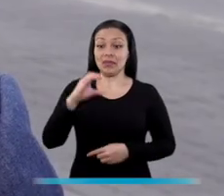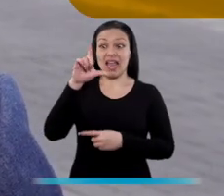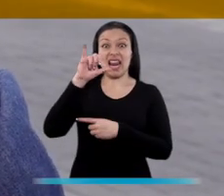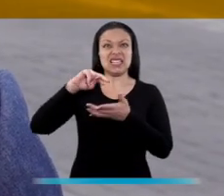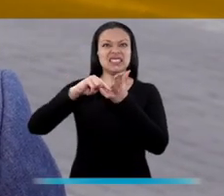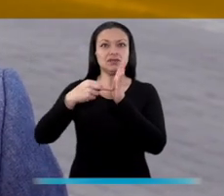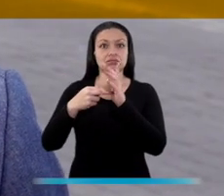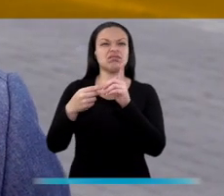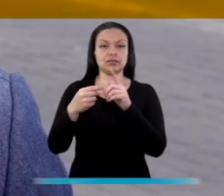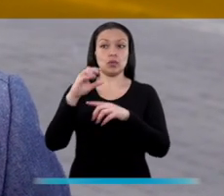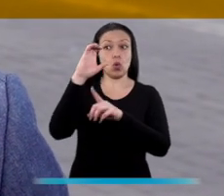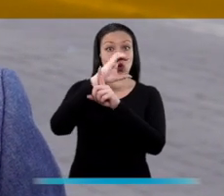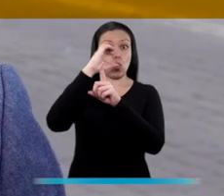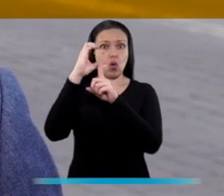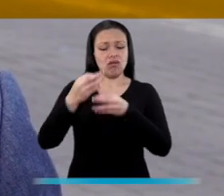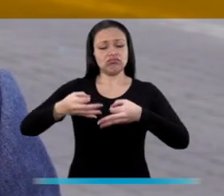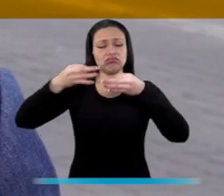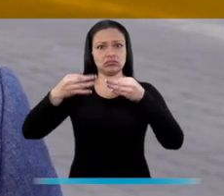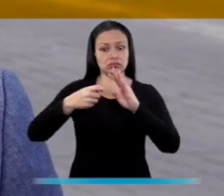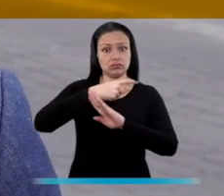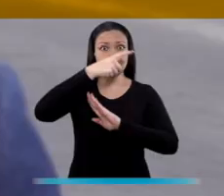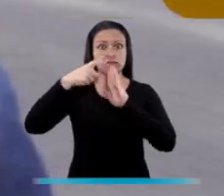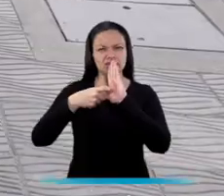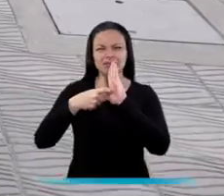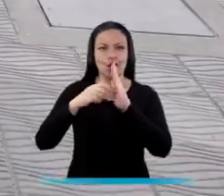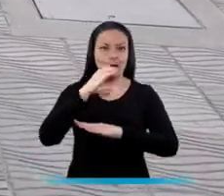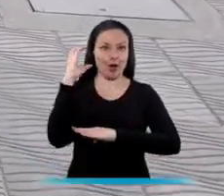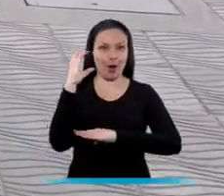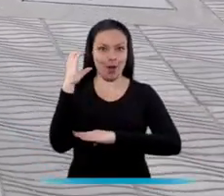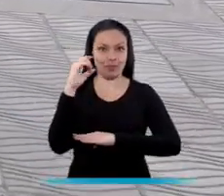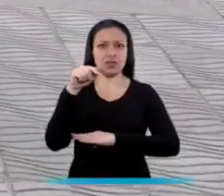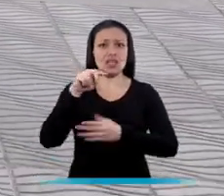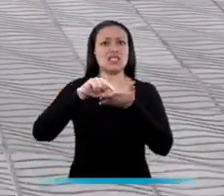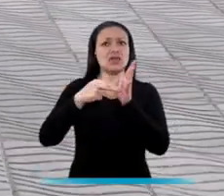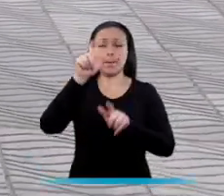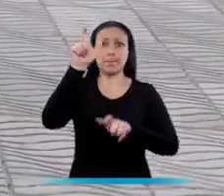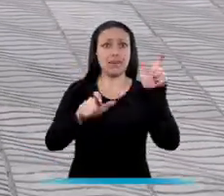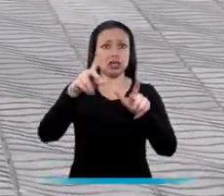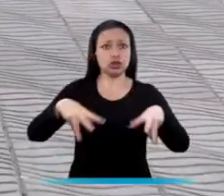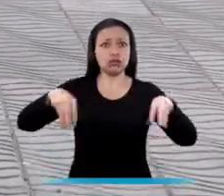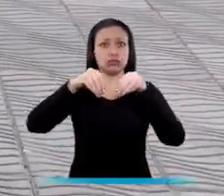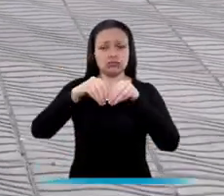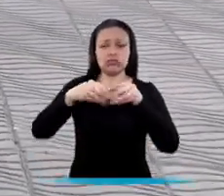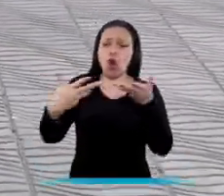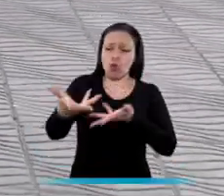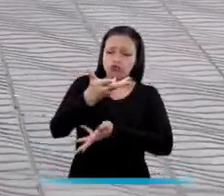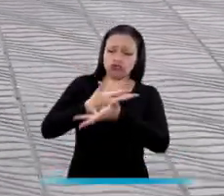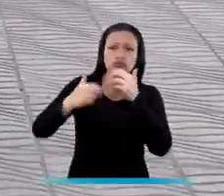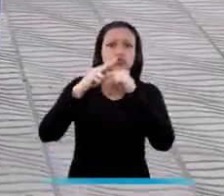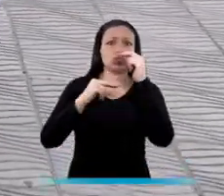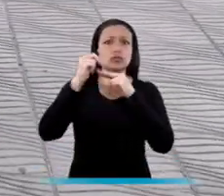CLIC es Cultura de la Legalidad y la Integridad para Colombia. Una sociedad se construye en torno a un conjunto de valores y